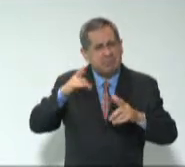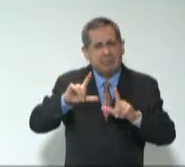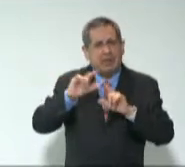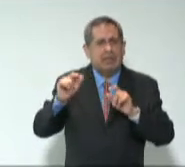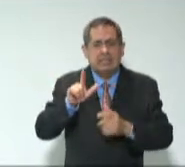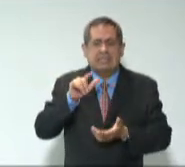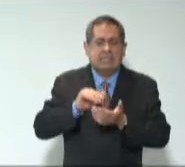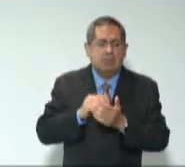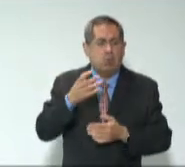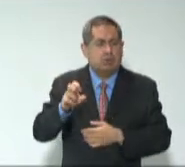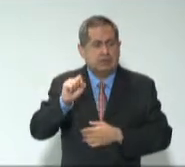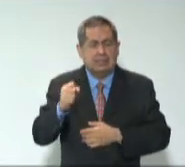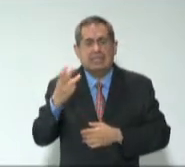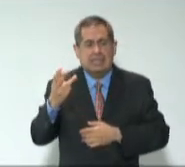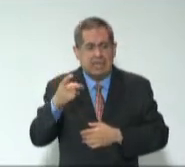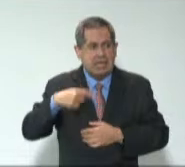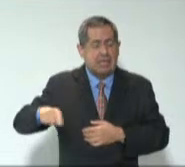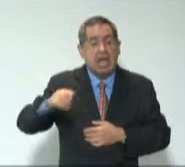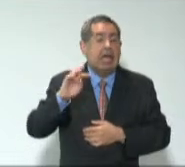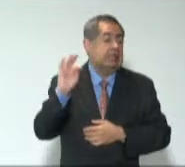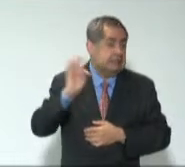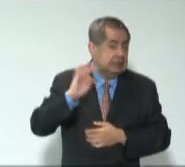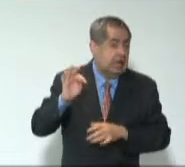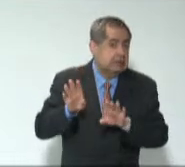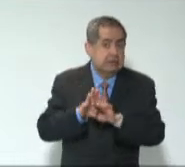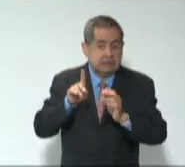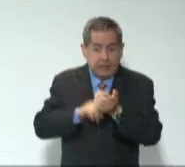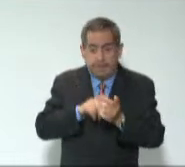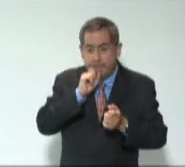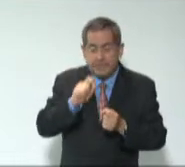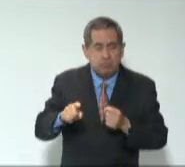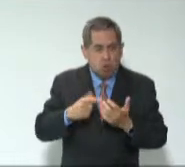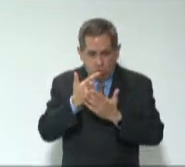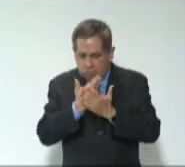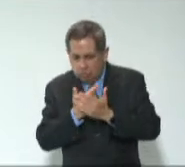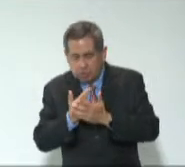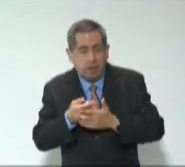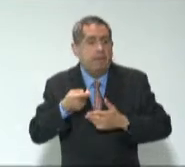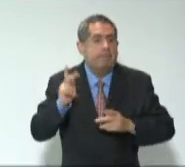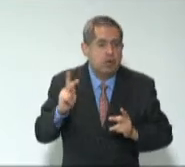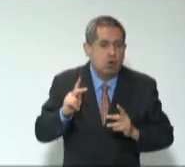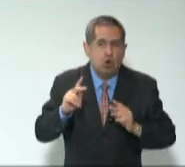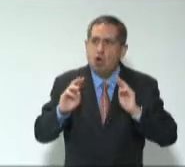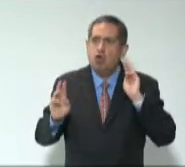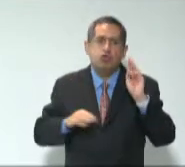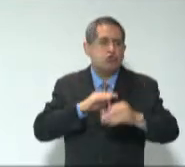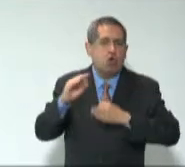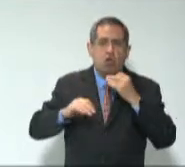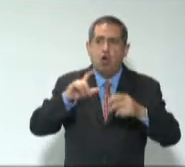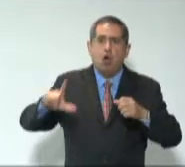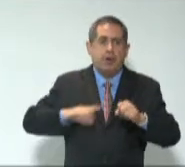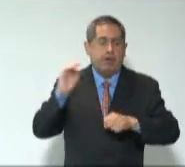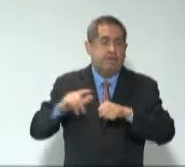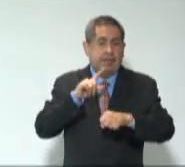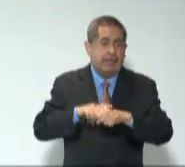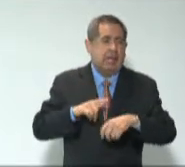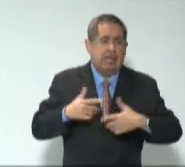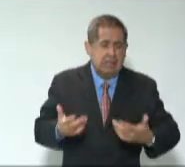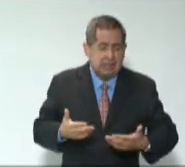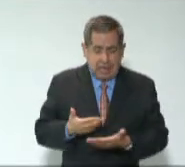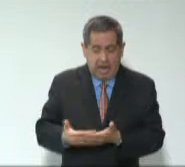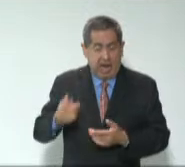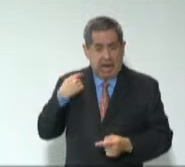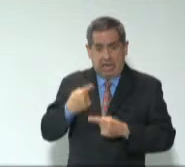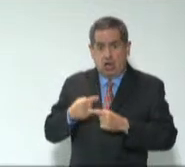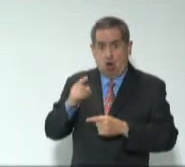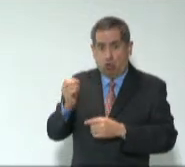7000 463 A lo mejor tiene que ver con el clasificador pero esta Sol de todo el Gobierno Federal Sí hasta el mes